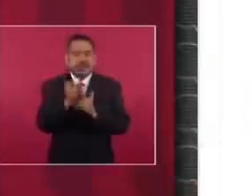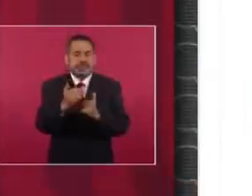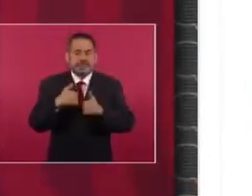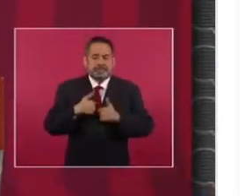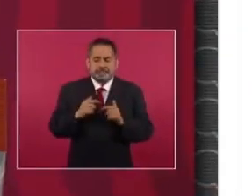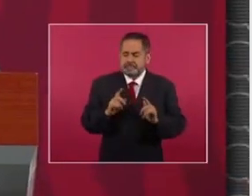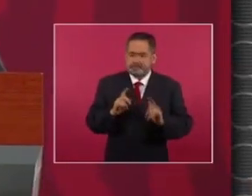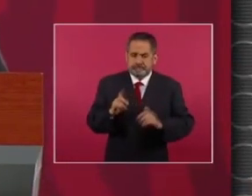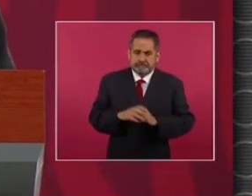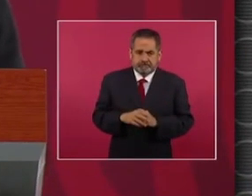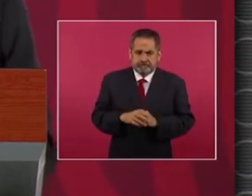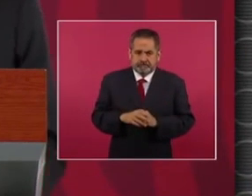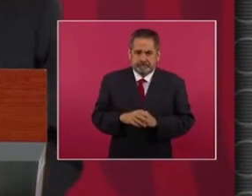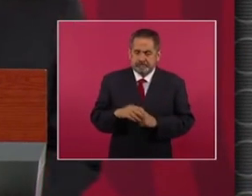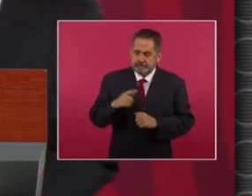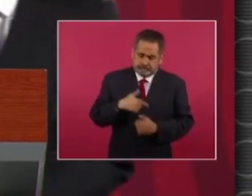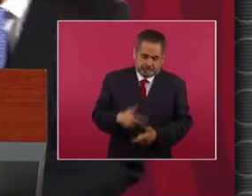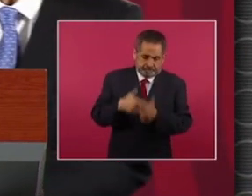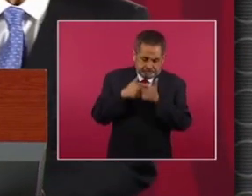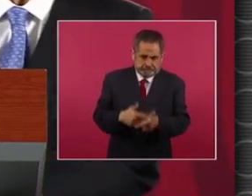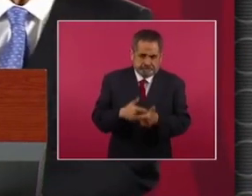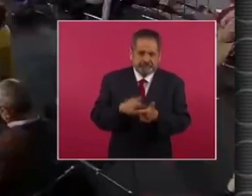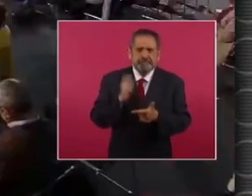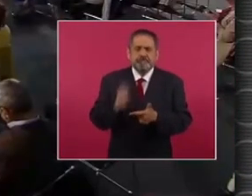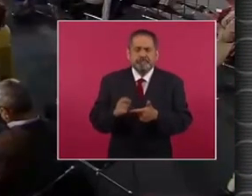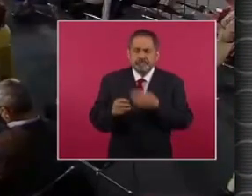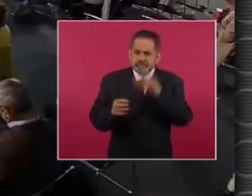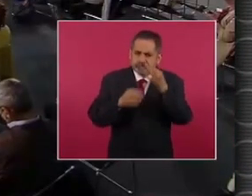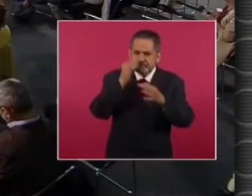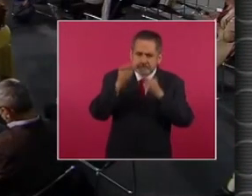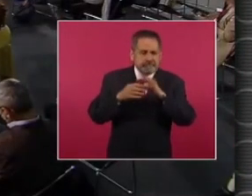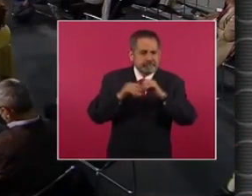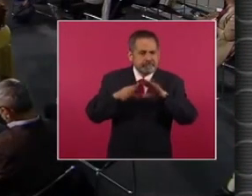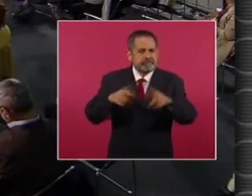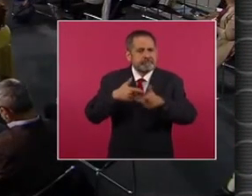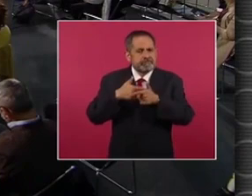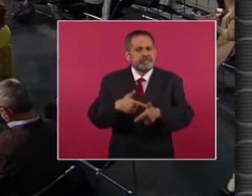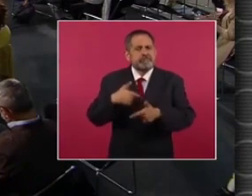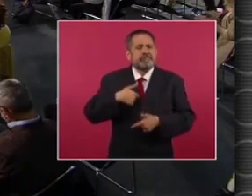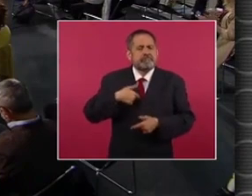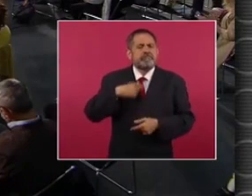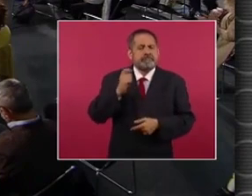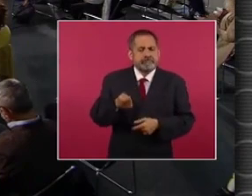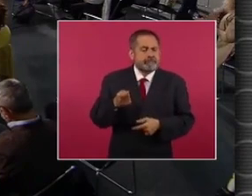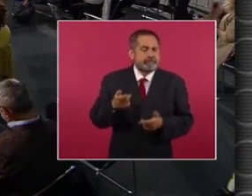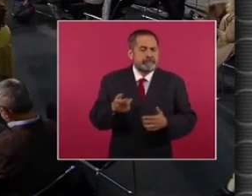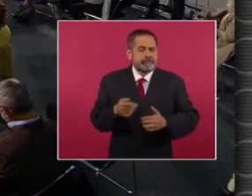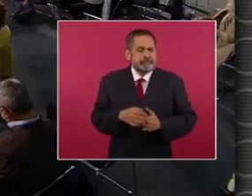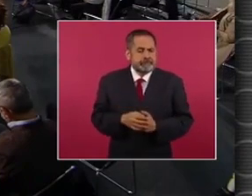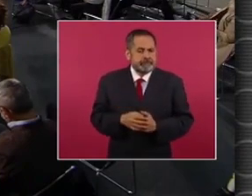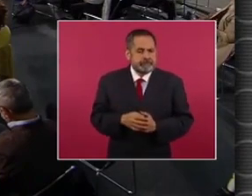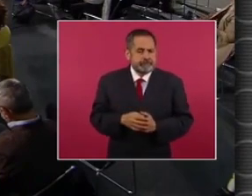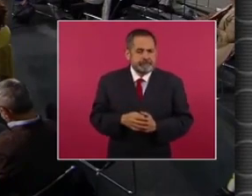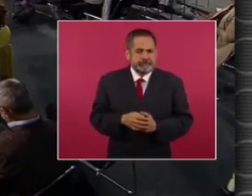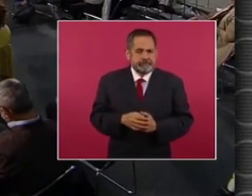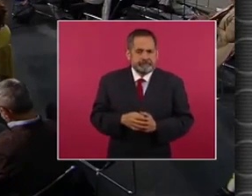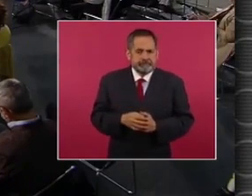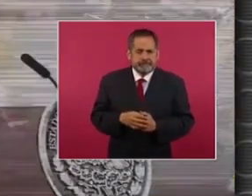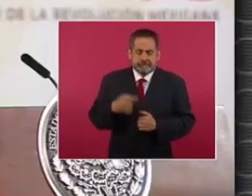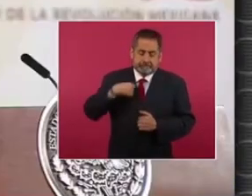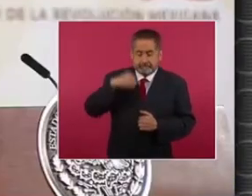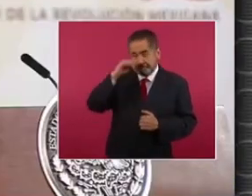lo que voy a seguir haciendo y lo tenemos qué hacer